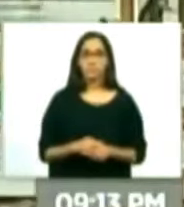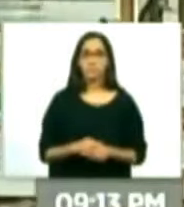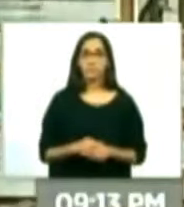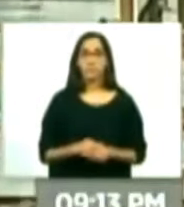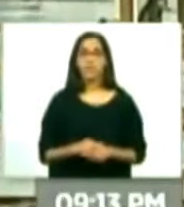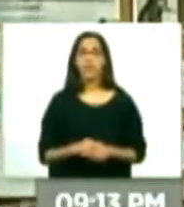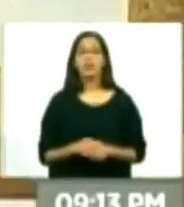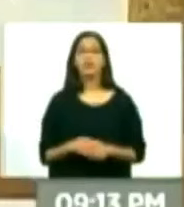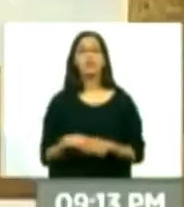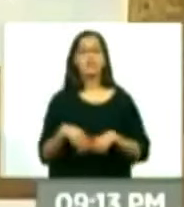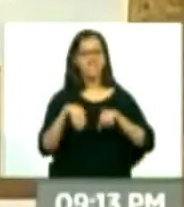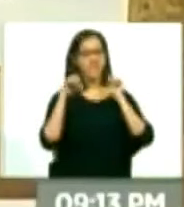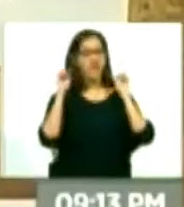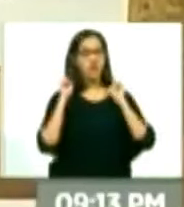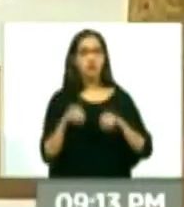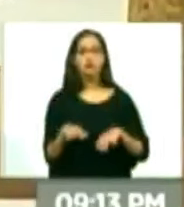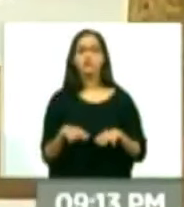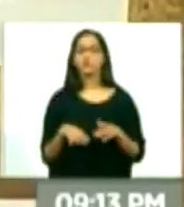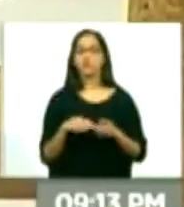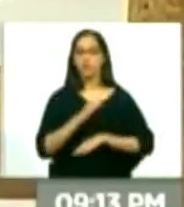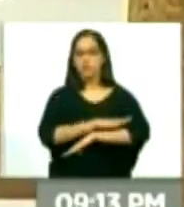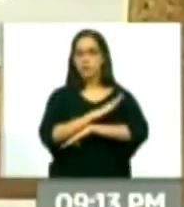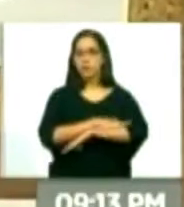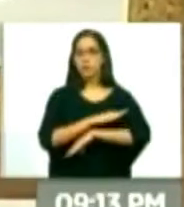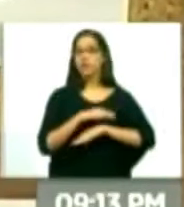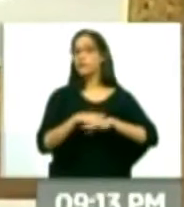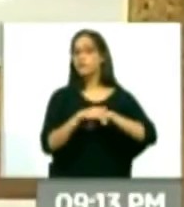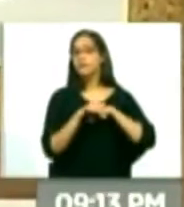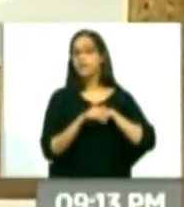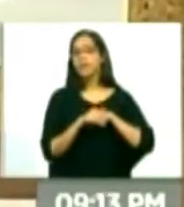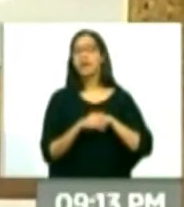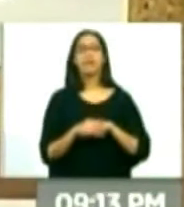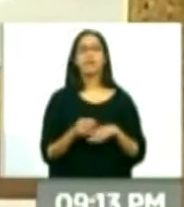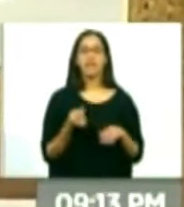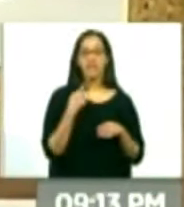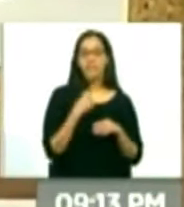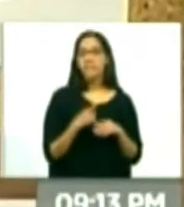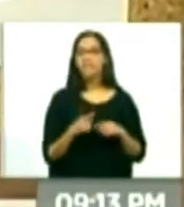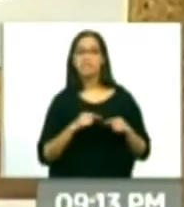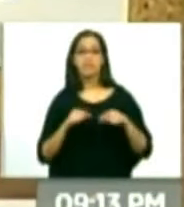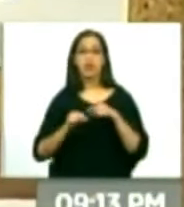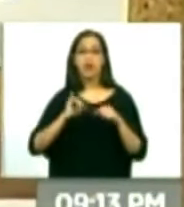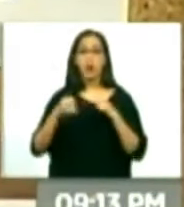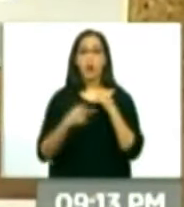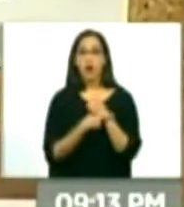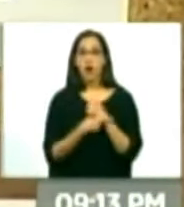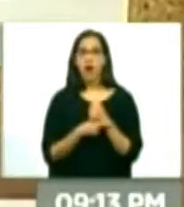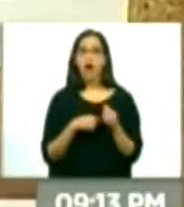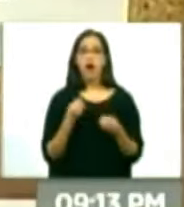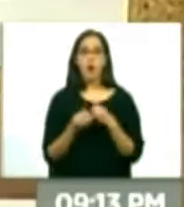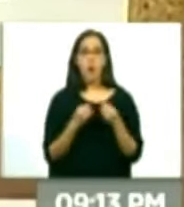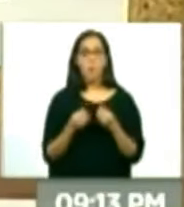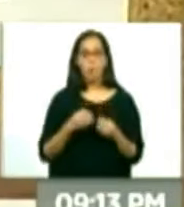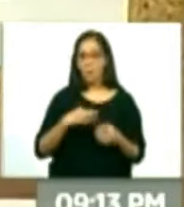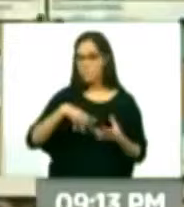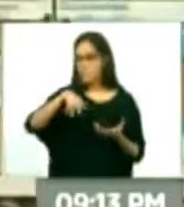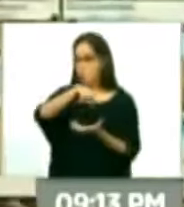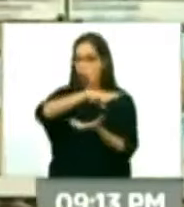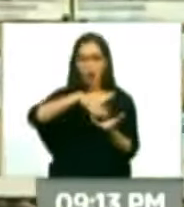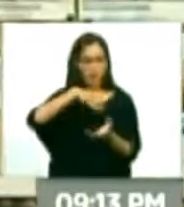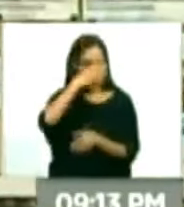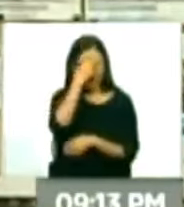Vanessa Newman renuncia a su cargo en el Reino Unido y tilda la gestión de Juanito Alimaña como trágica.